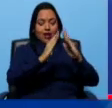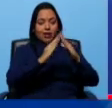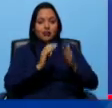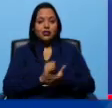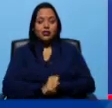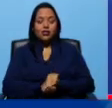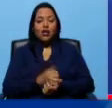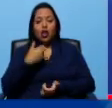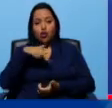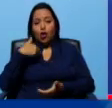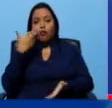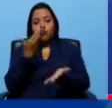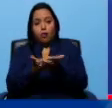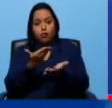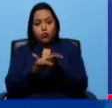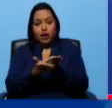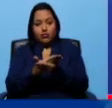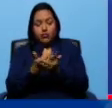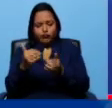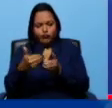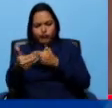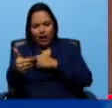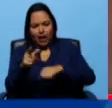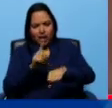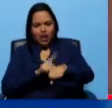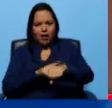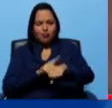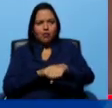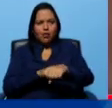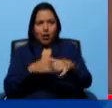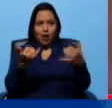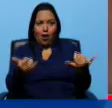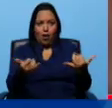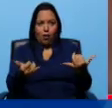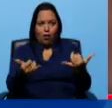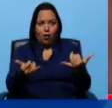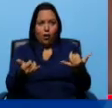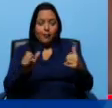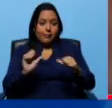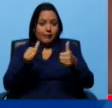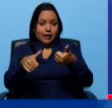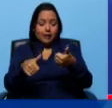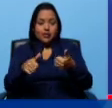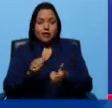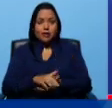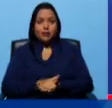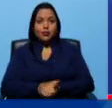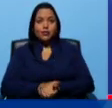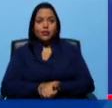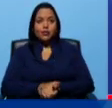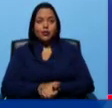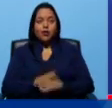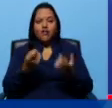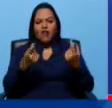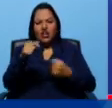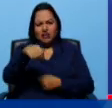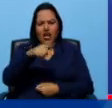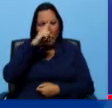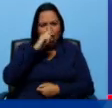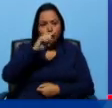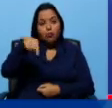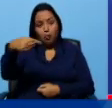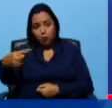estamos planteando en este periodo, ahorita, en lo que arranca, falta de este año y el próximo